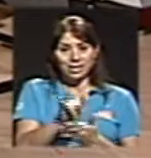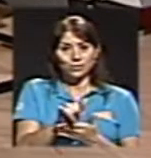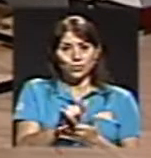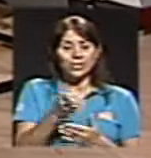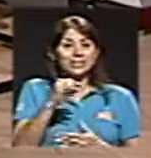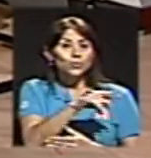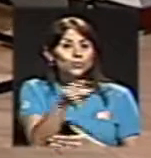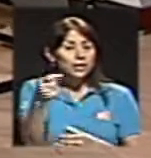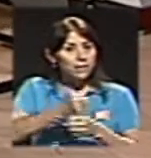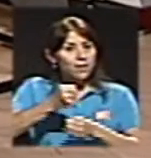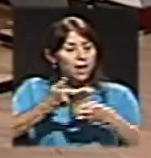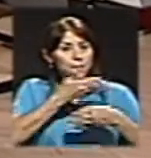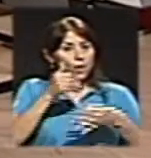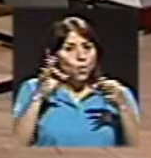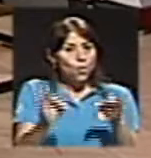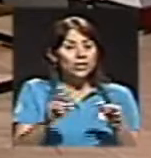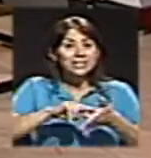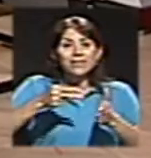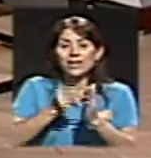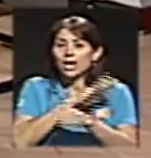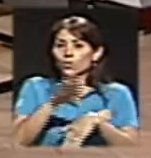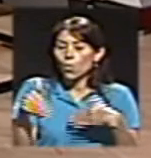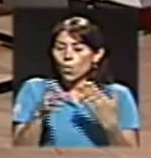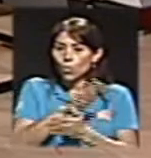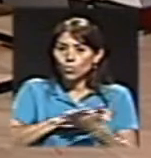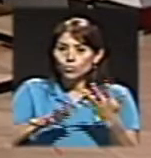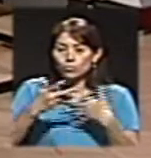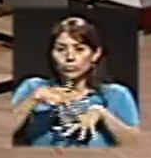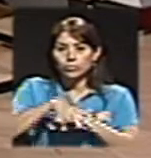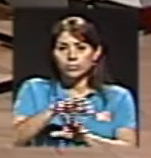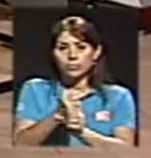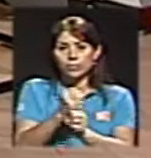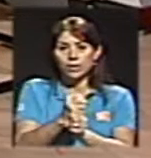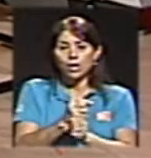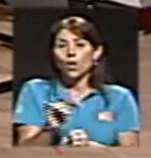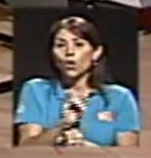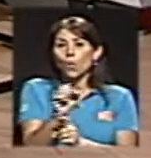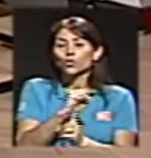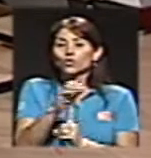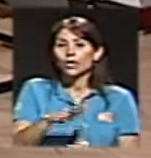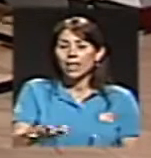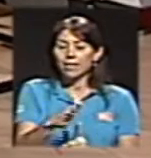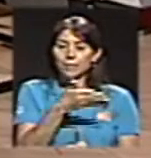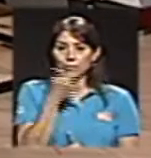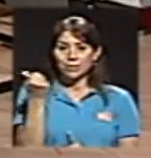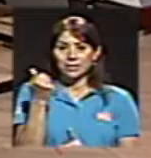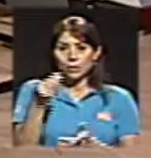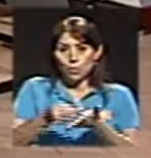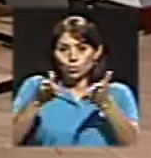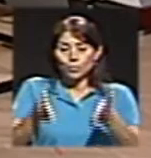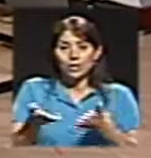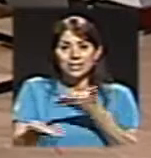mejor, están generando valor e integrar, digamos, esos dos componentes en el funcionamiento de las entidades. Así como sociedad vamos a estar mejor. Los consumidores de